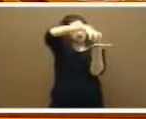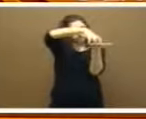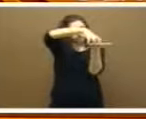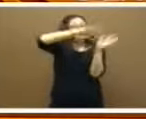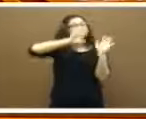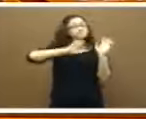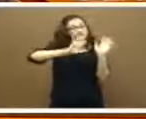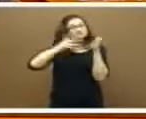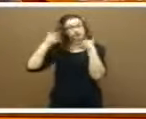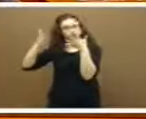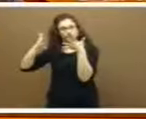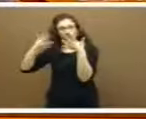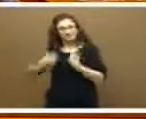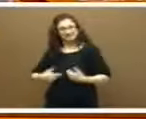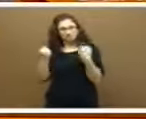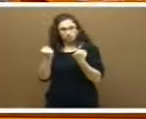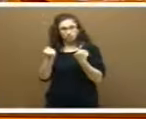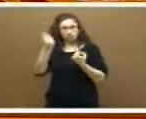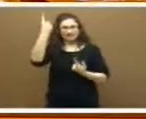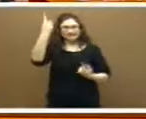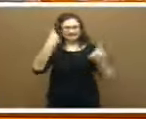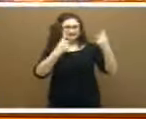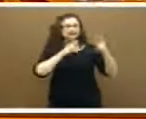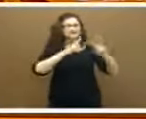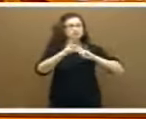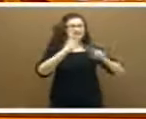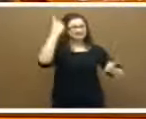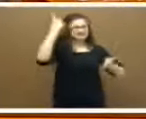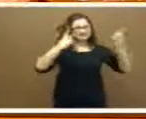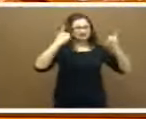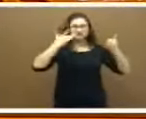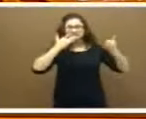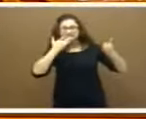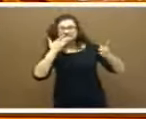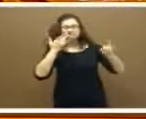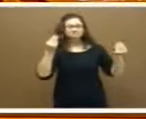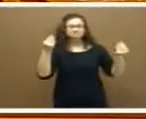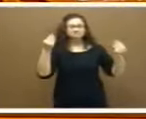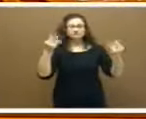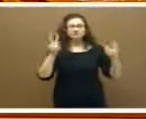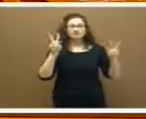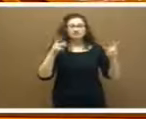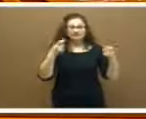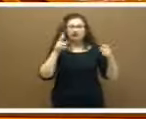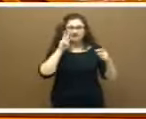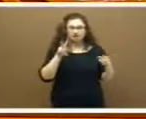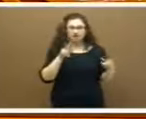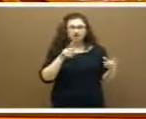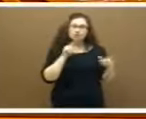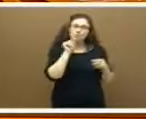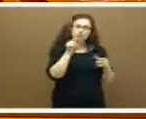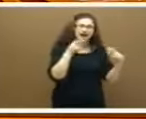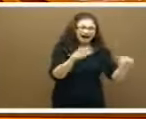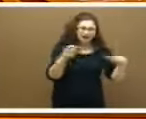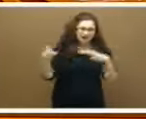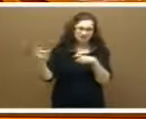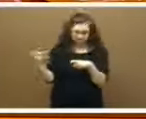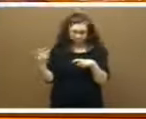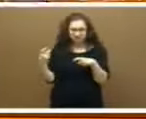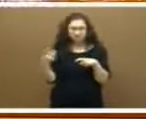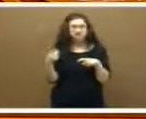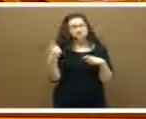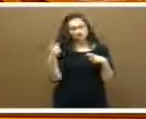da de los consejos de salud puede ser muy puntual y muy atomizada sin tener visión global, por lo menos del área. Creo que también había que contemplar y ampliar.